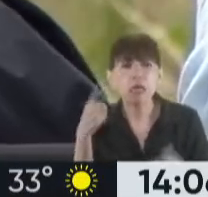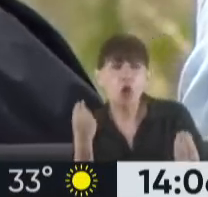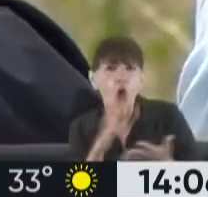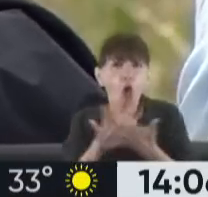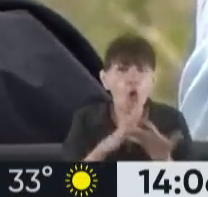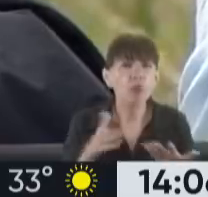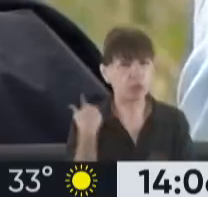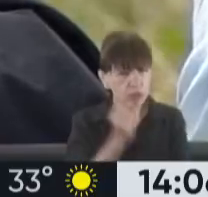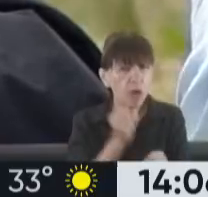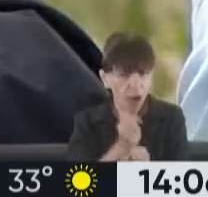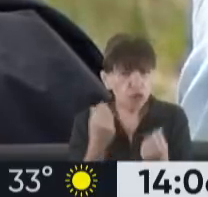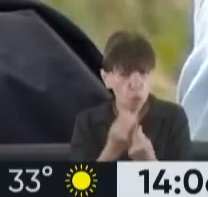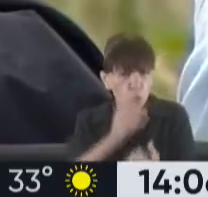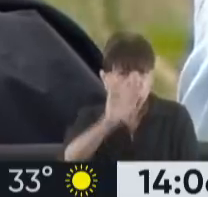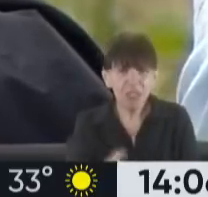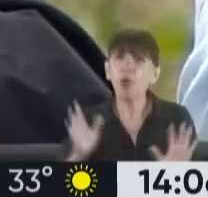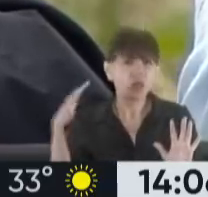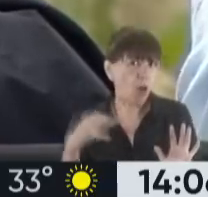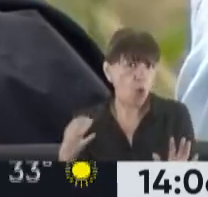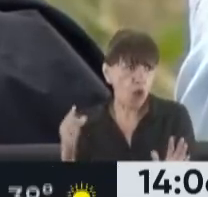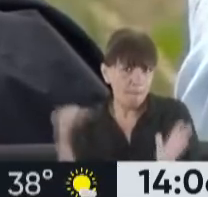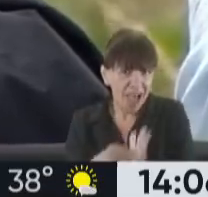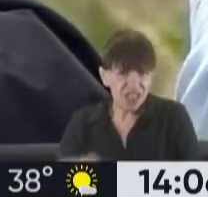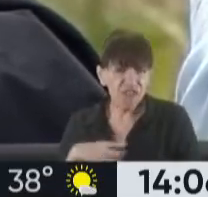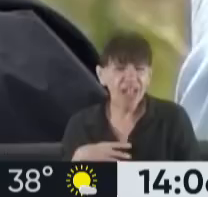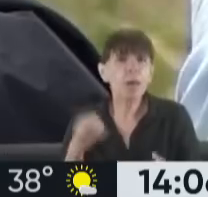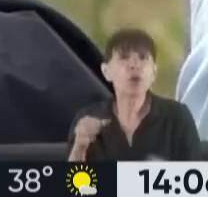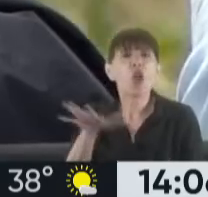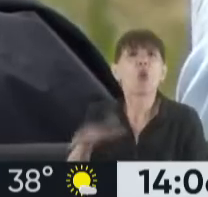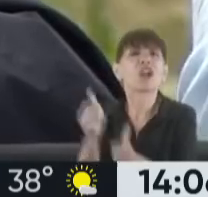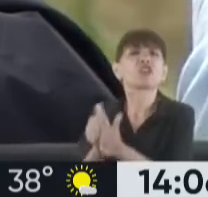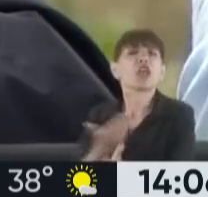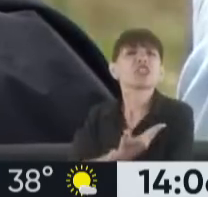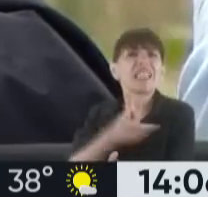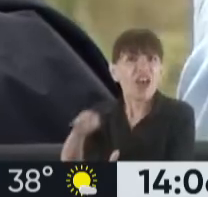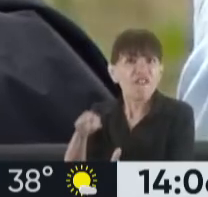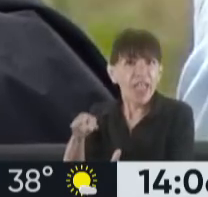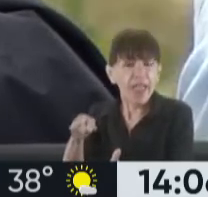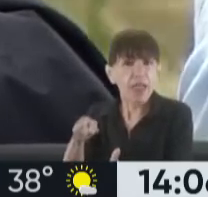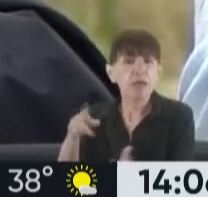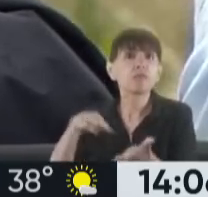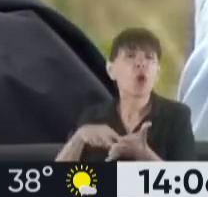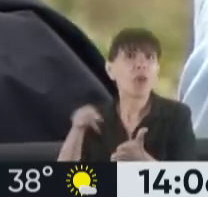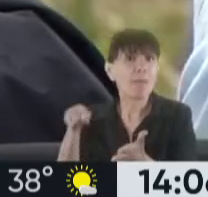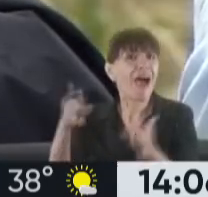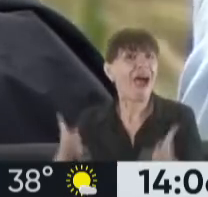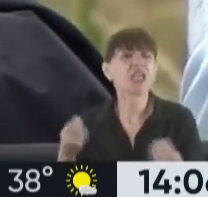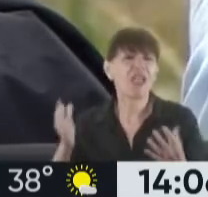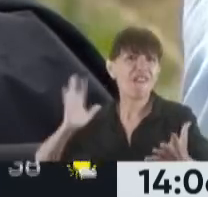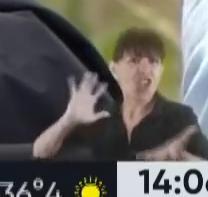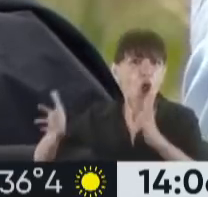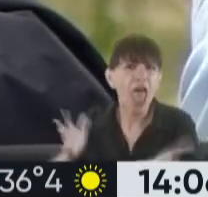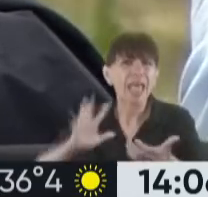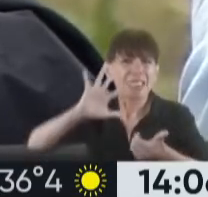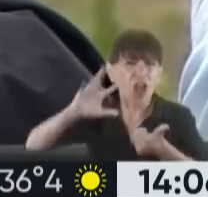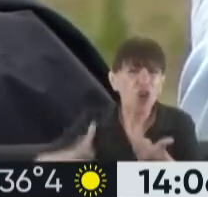pero evidentemente algo más habrá que hacer, porque allí en Rosario, bueno, el problema de la violencia y el crimen